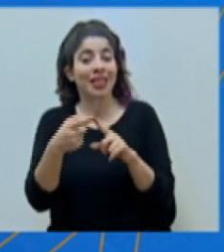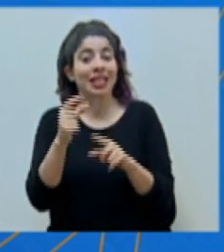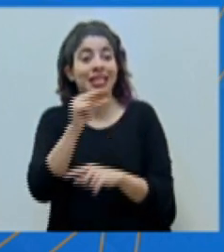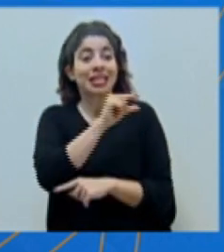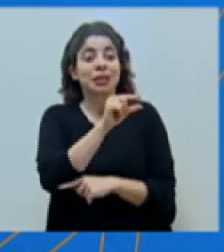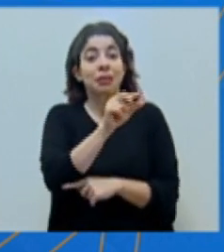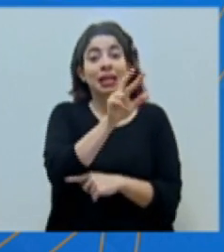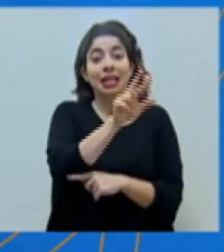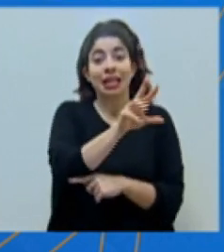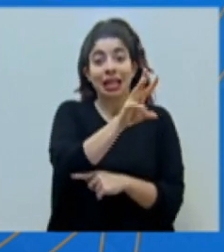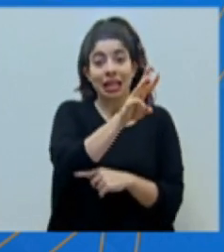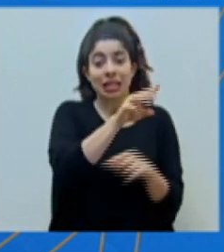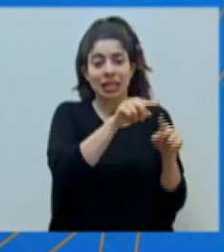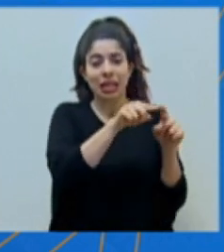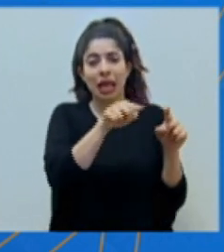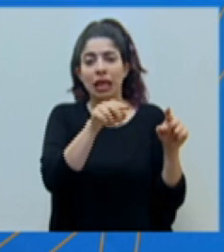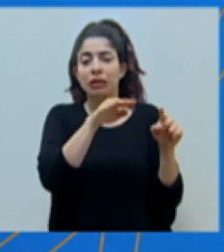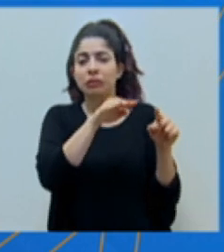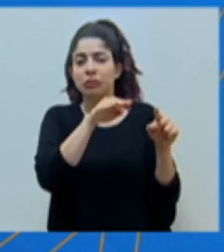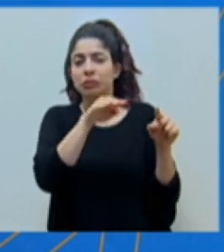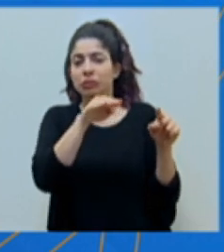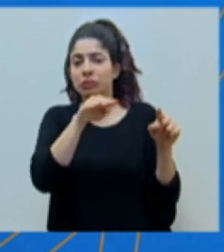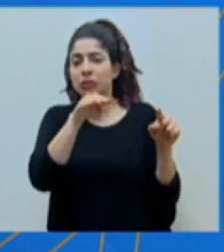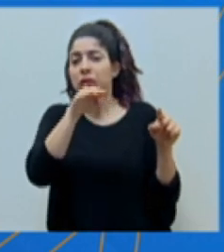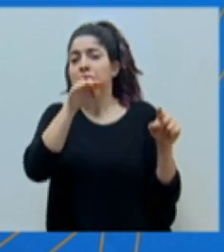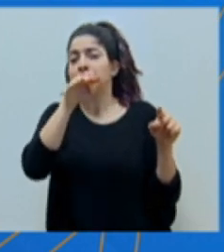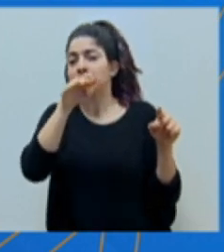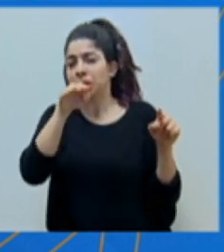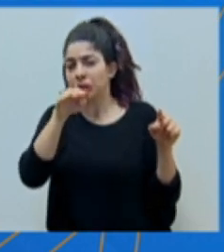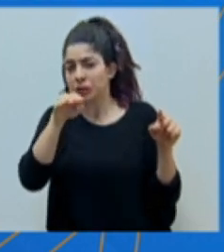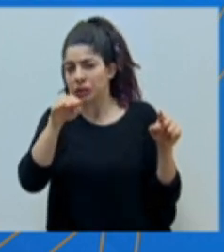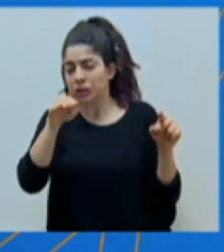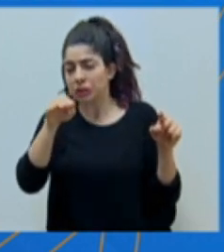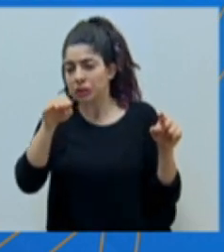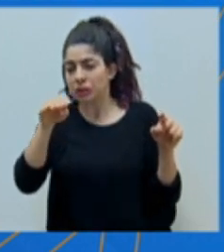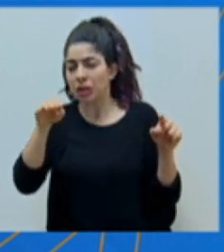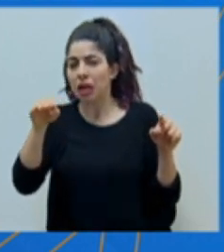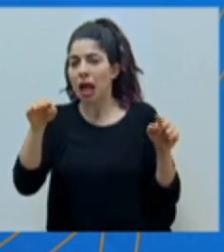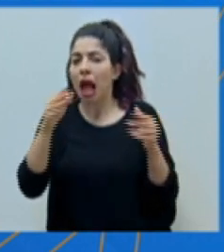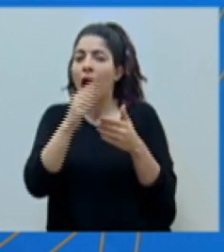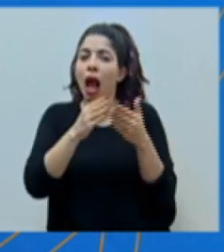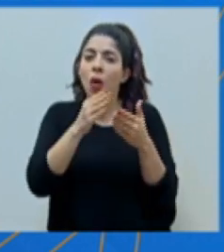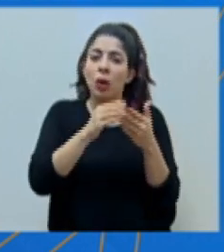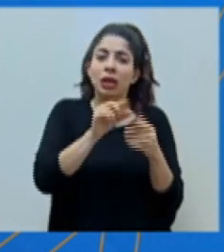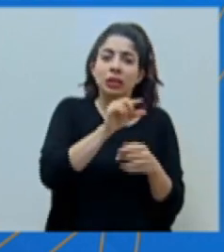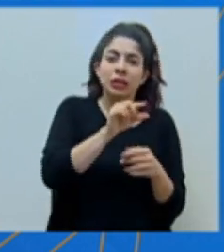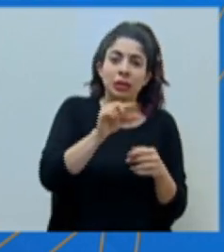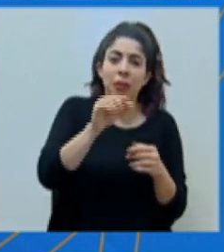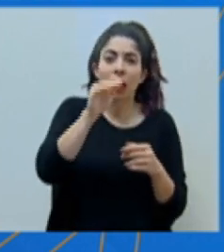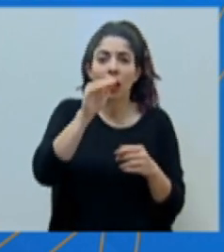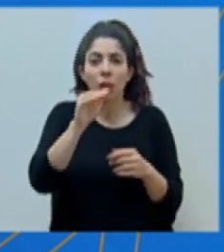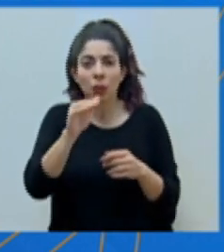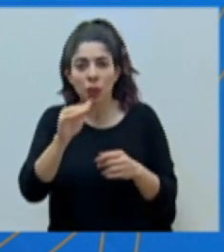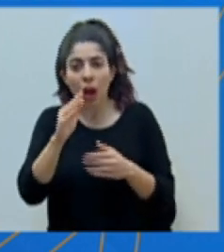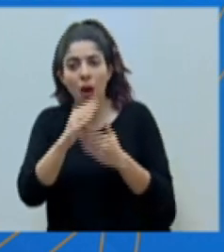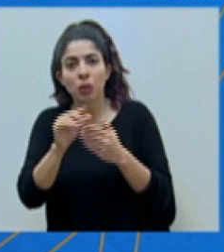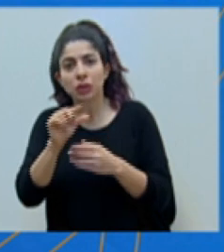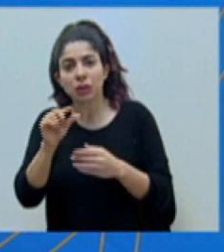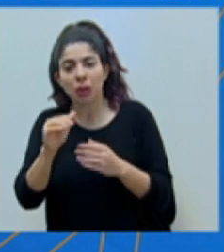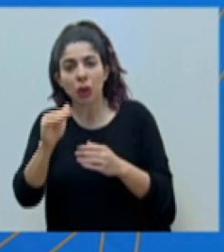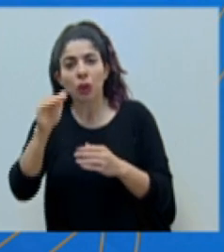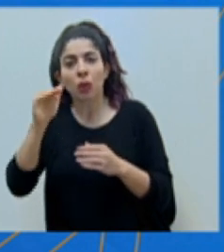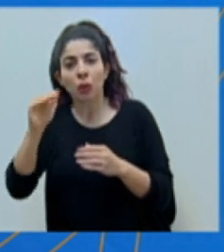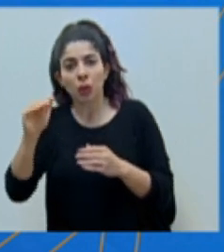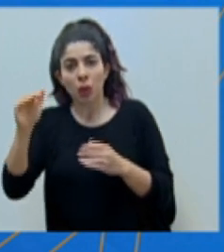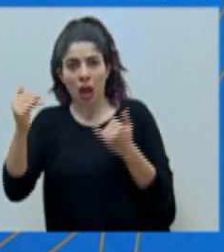semana 36 en una especie de meseta, algunas semanas más altas, algunas semanas tienden a bajar y esa es la situación que